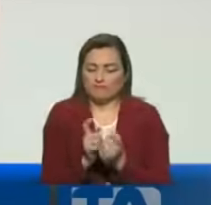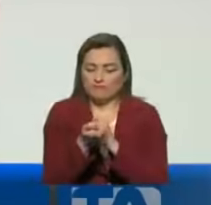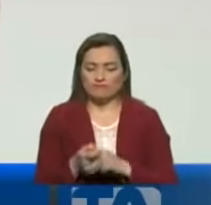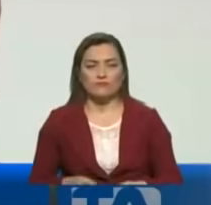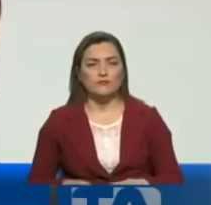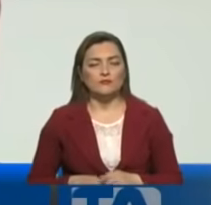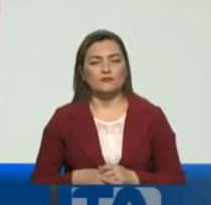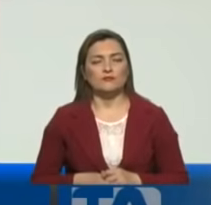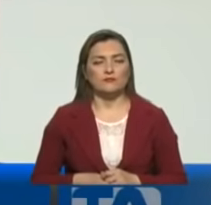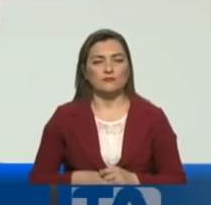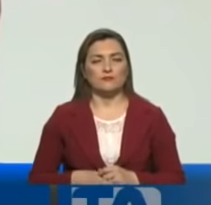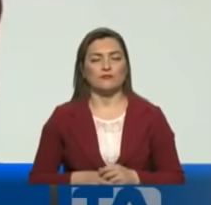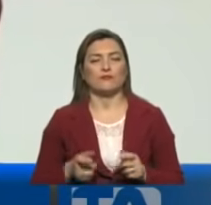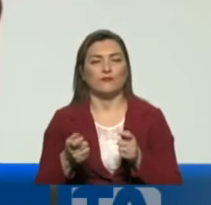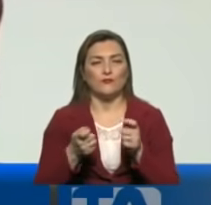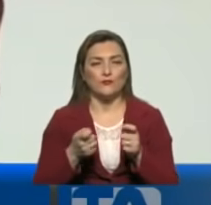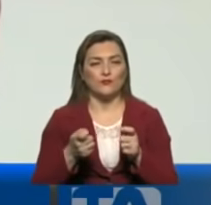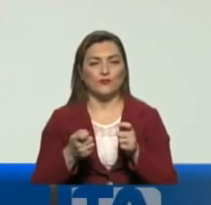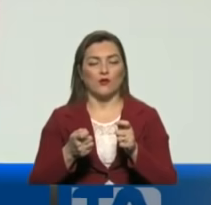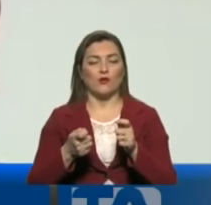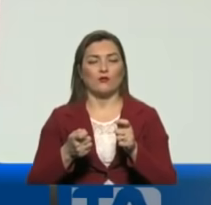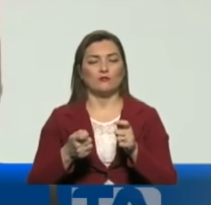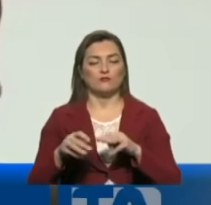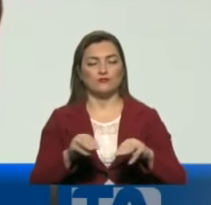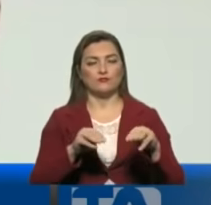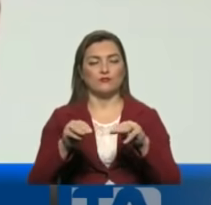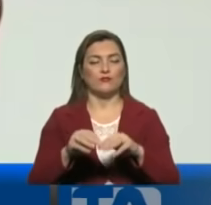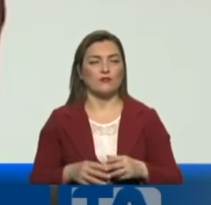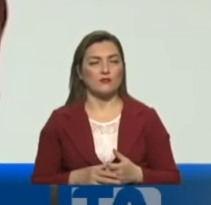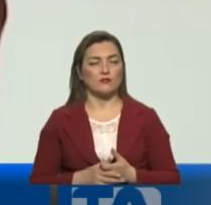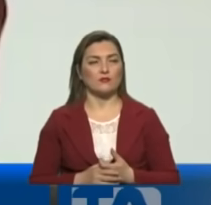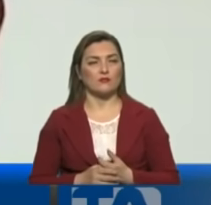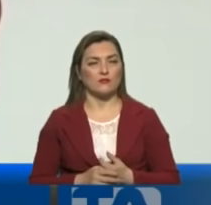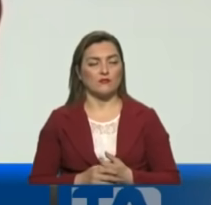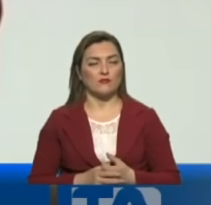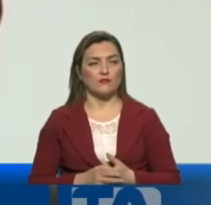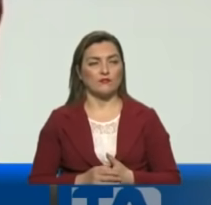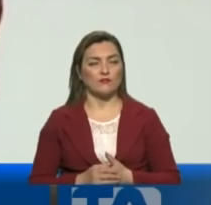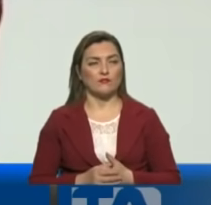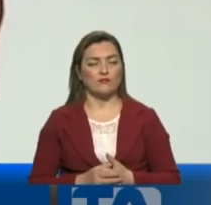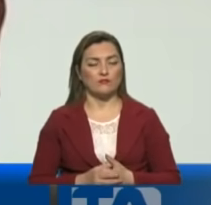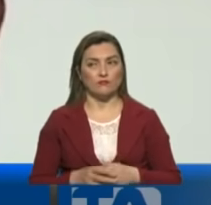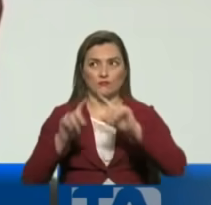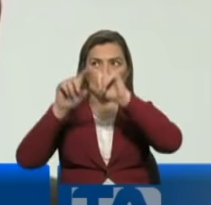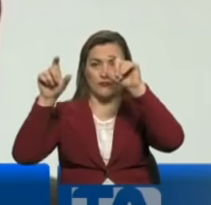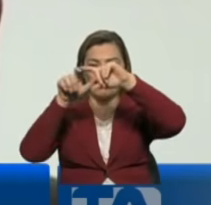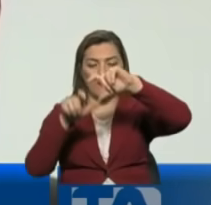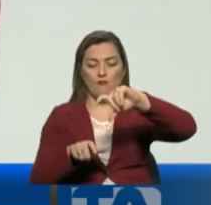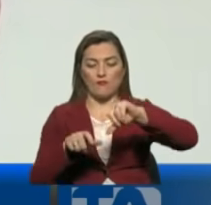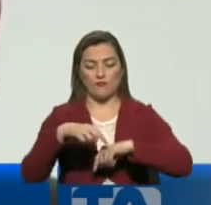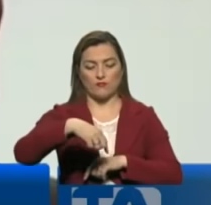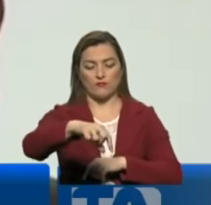modificado. La Gerencia de Operaciones de la Movilidad procederá a la señalización tanto vertical